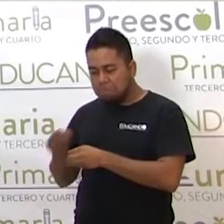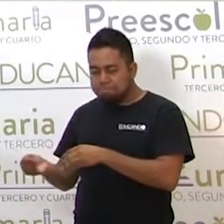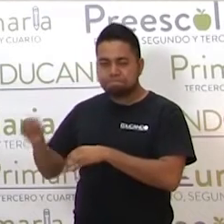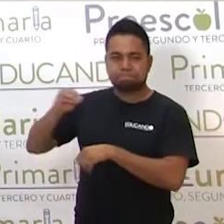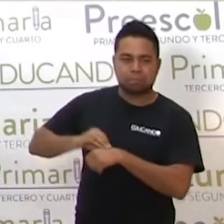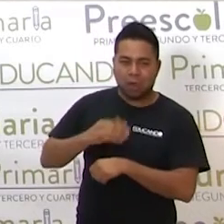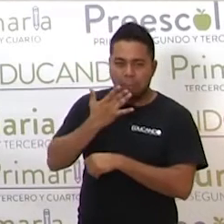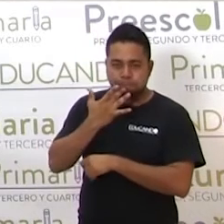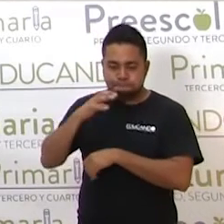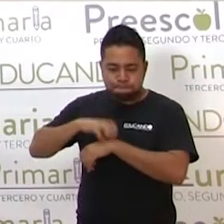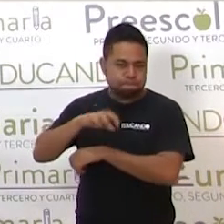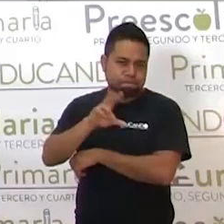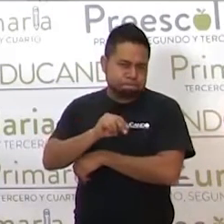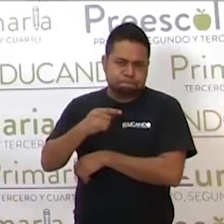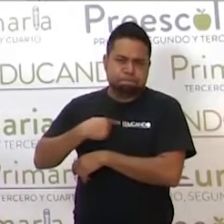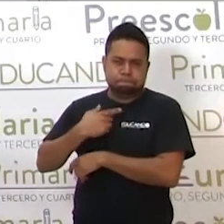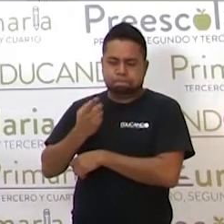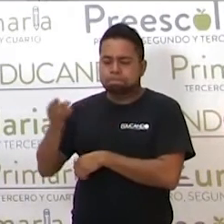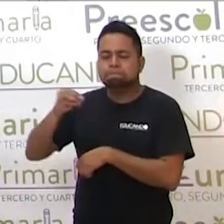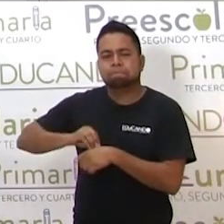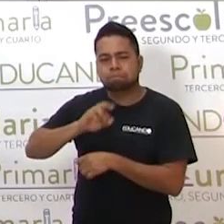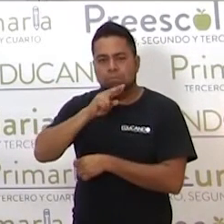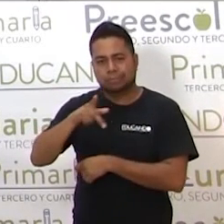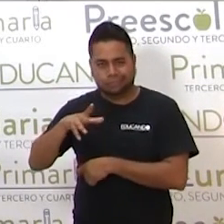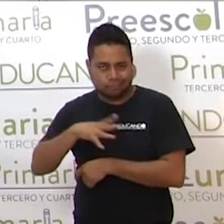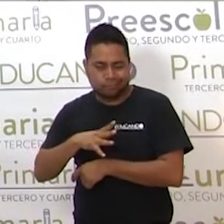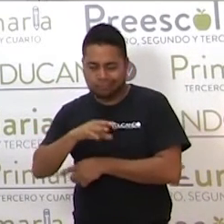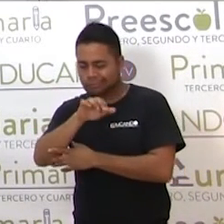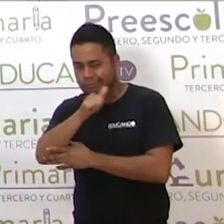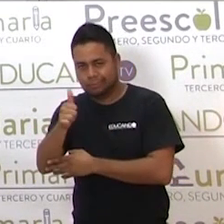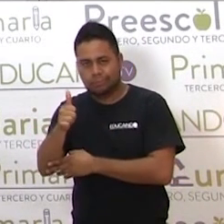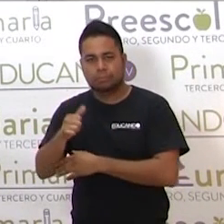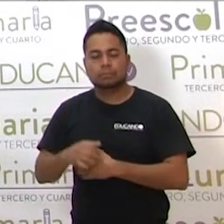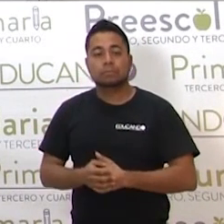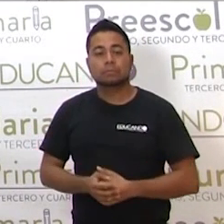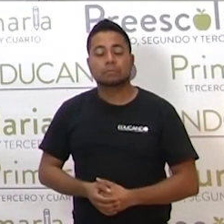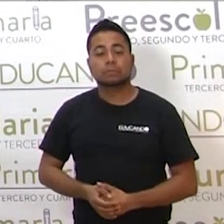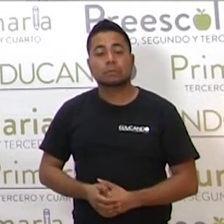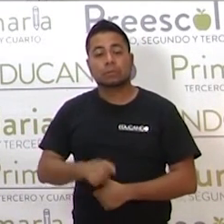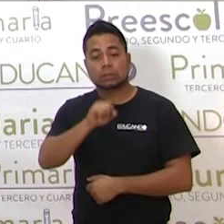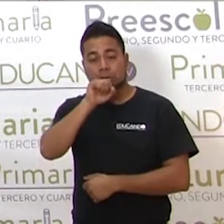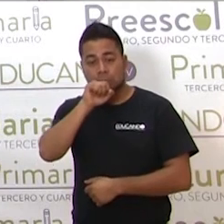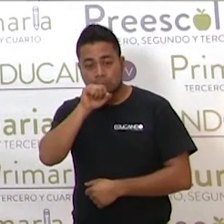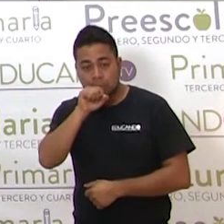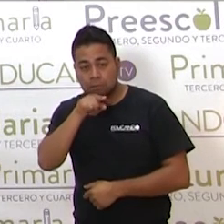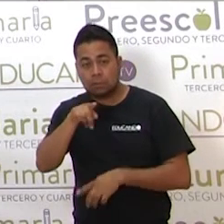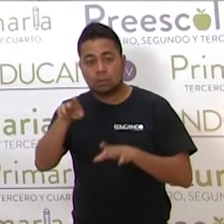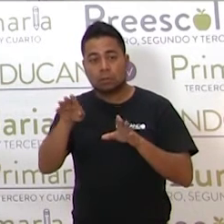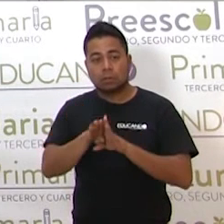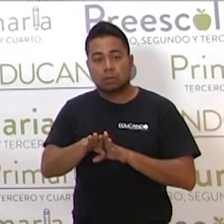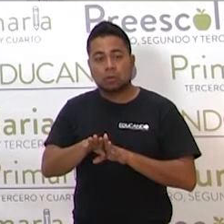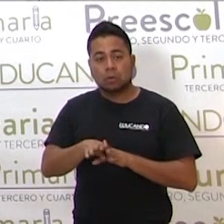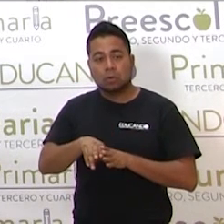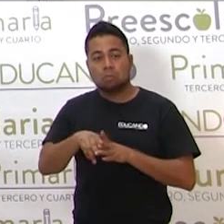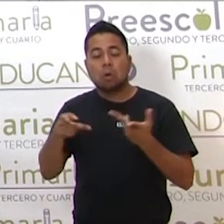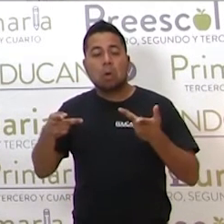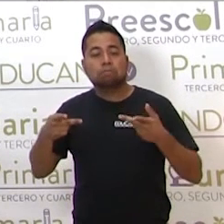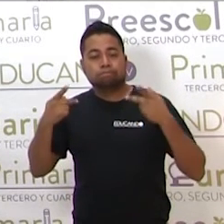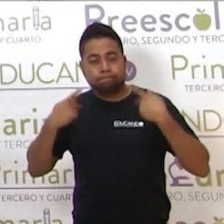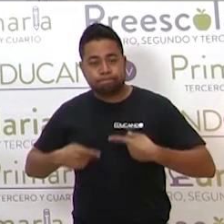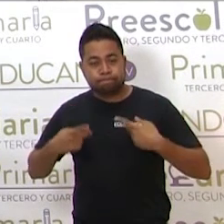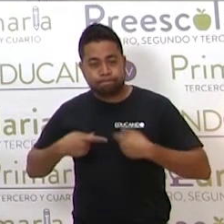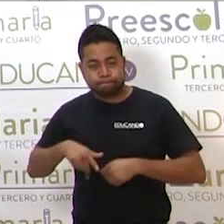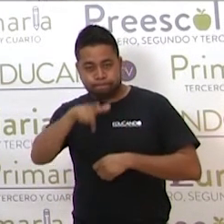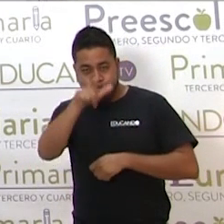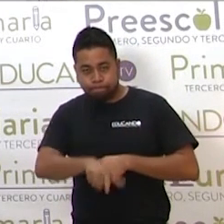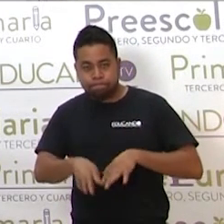Otra parte que puede ser modificada es la forma de actuar de los personajes o las